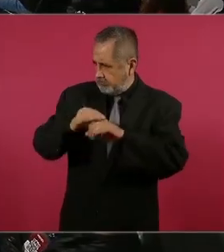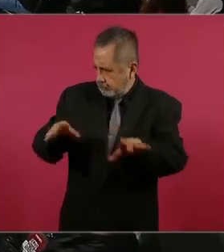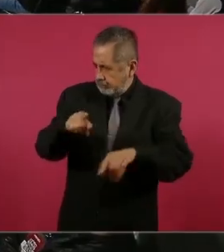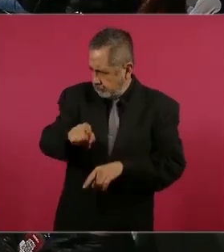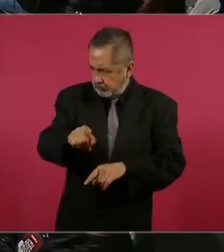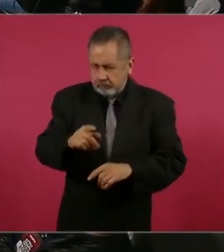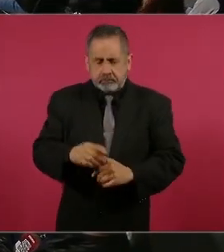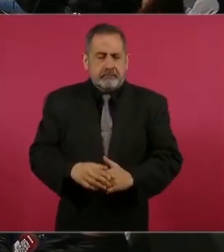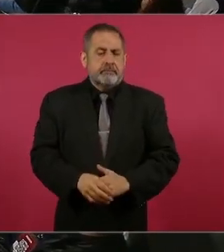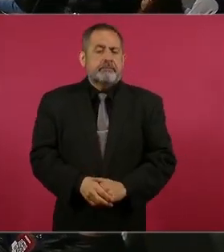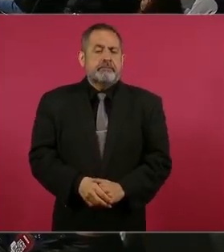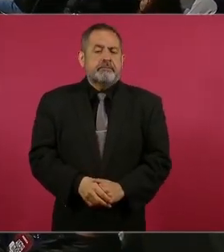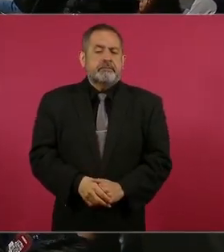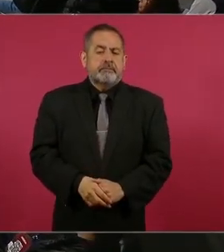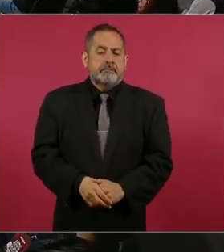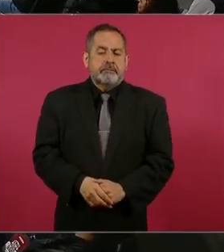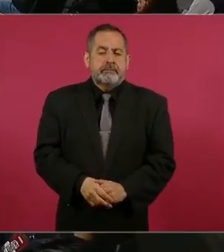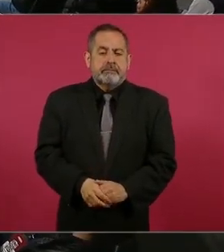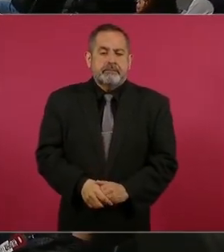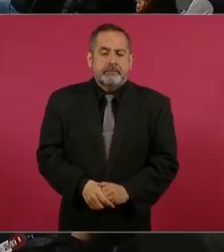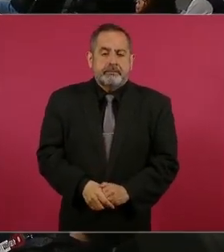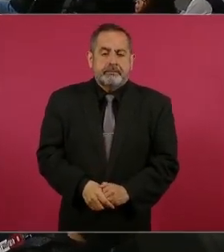esto.